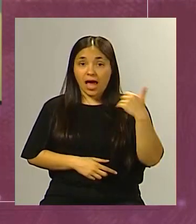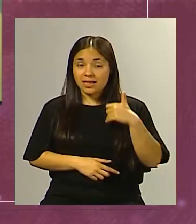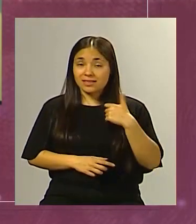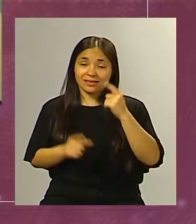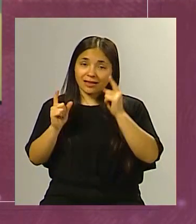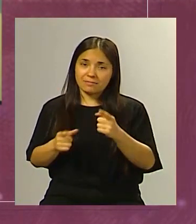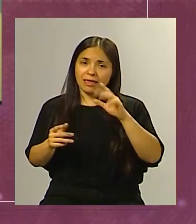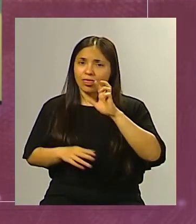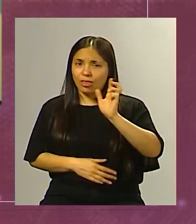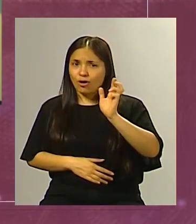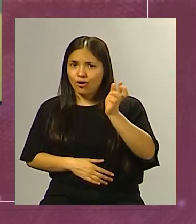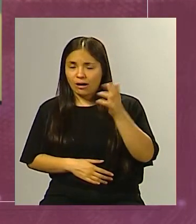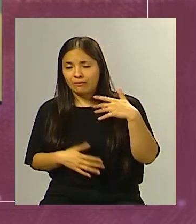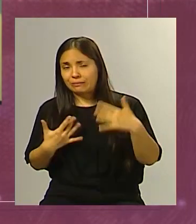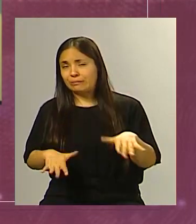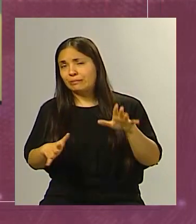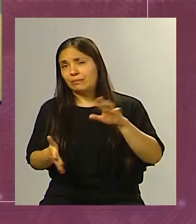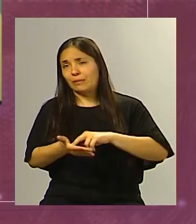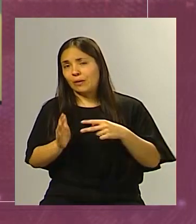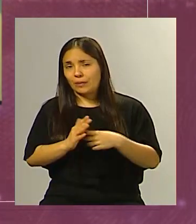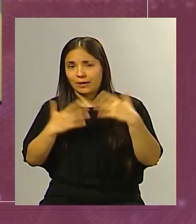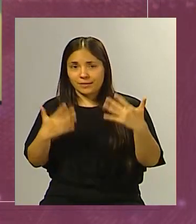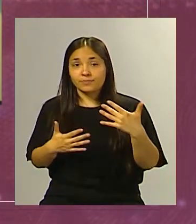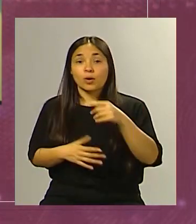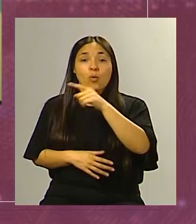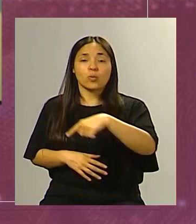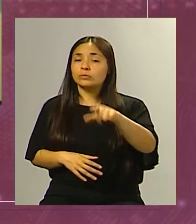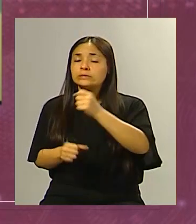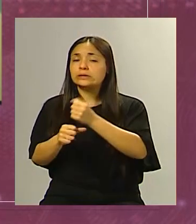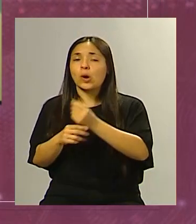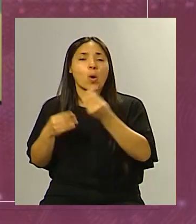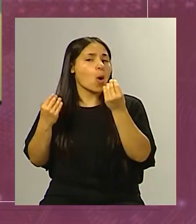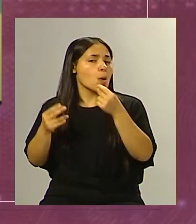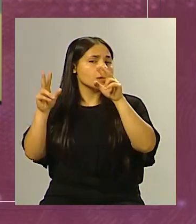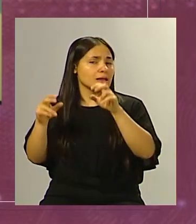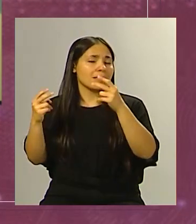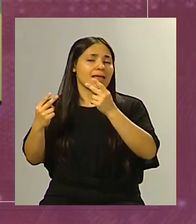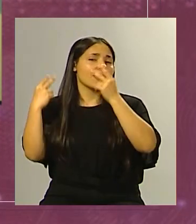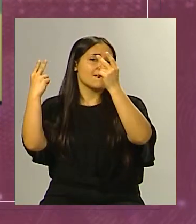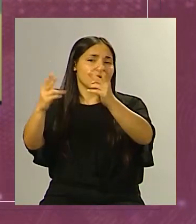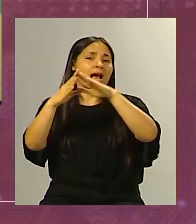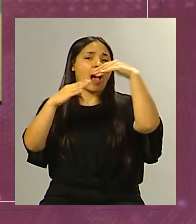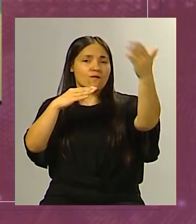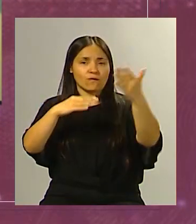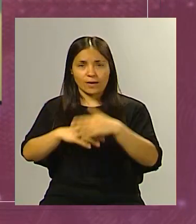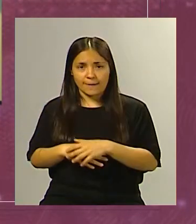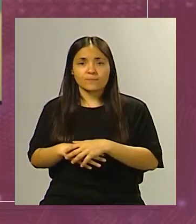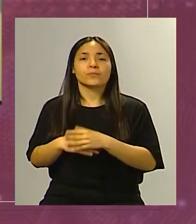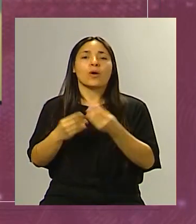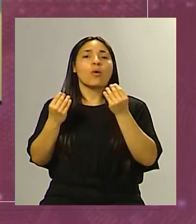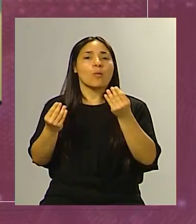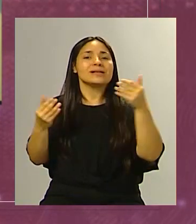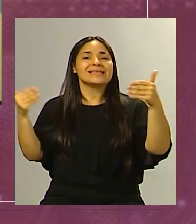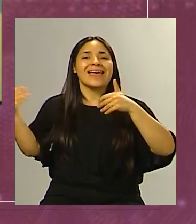es hasta un dolor de cabeza, ¿cómo vienen trabajando ustedes con los viajes al exterior de egresados y cómo es la